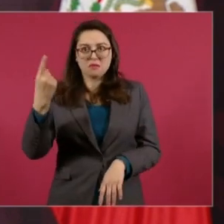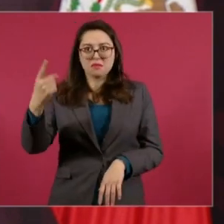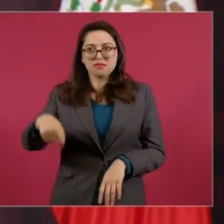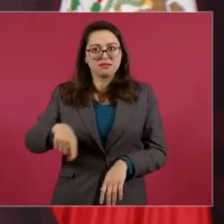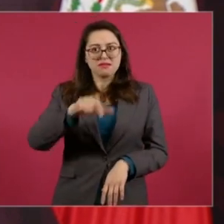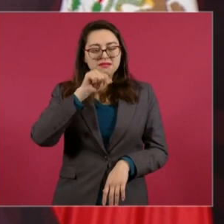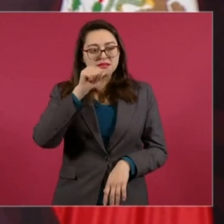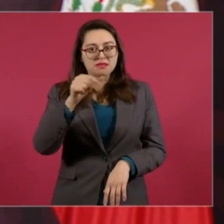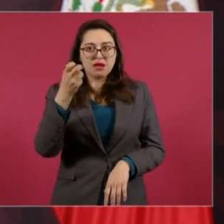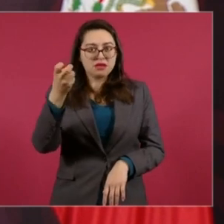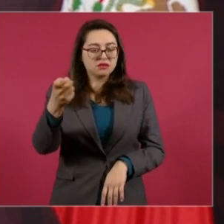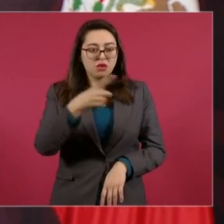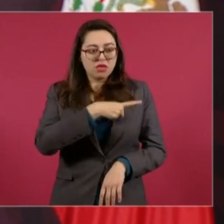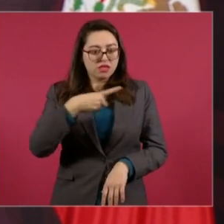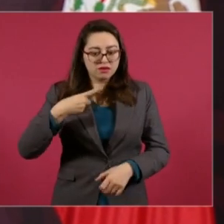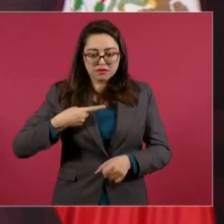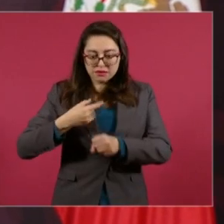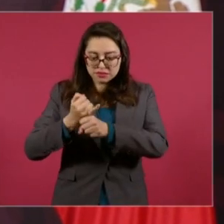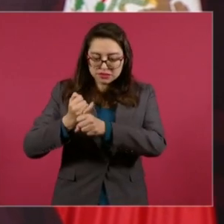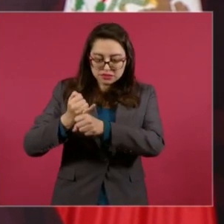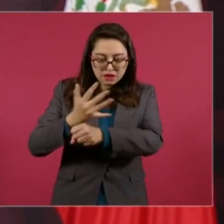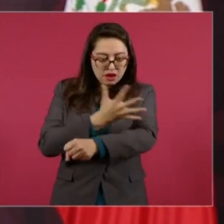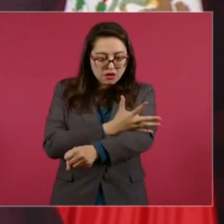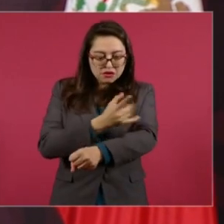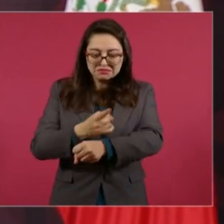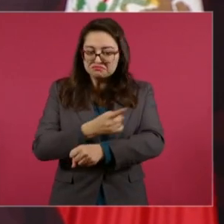con honestidad, con rectitud,